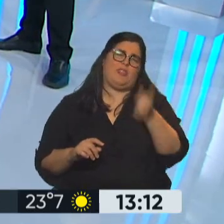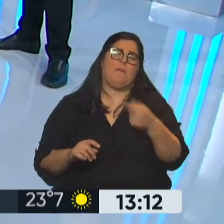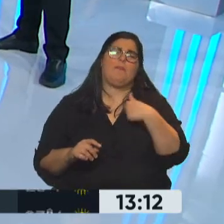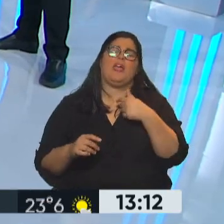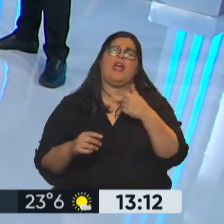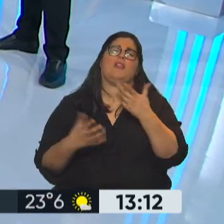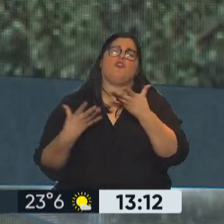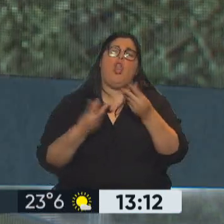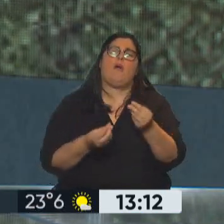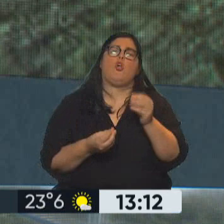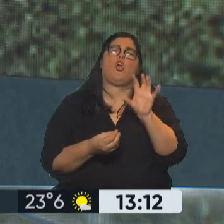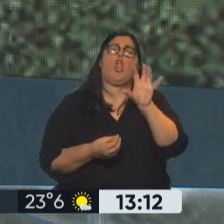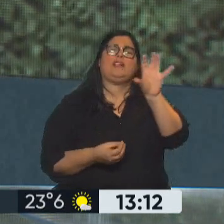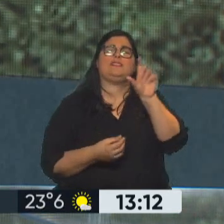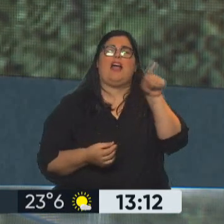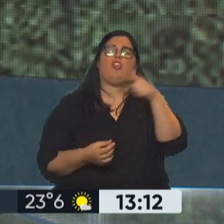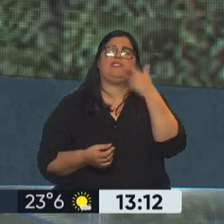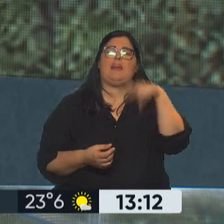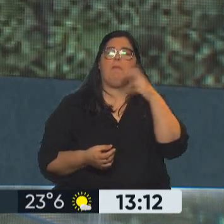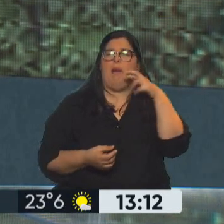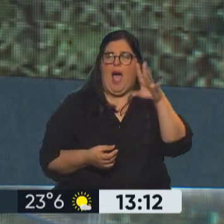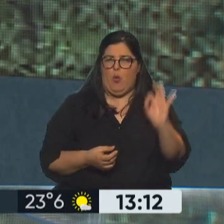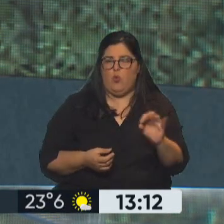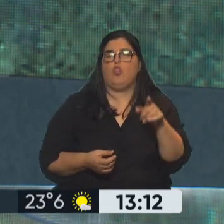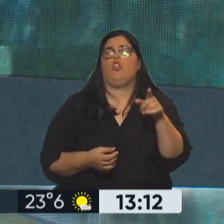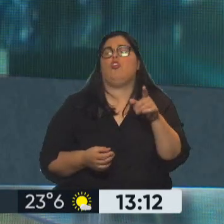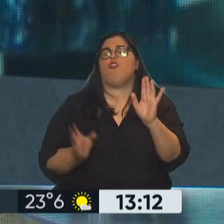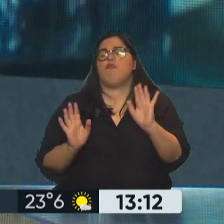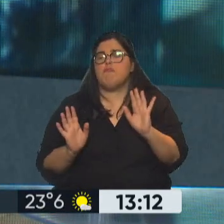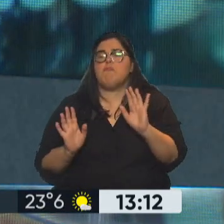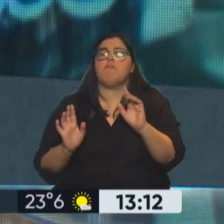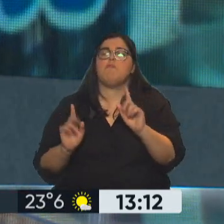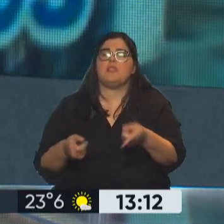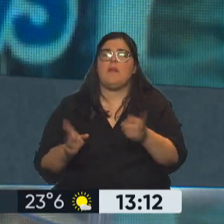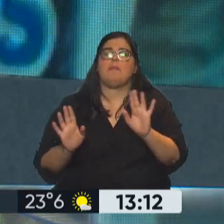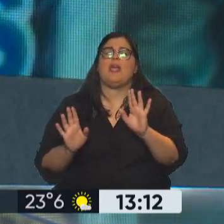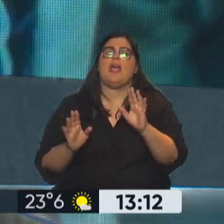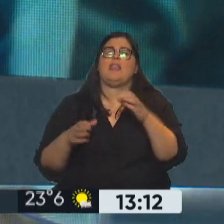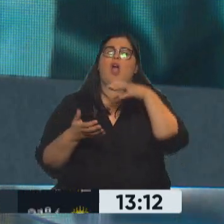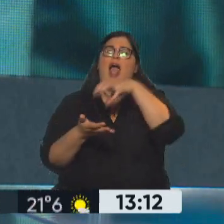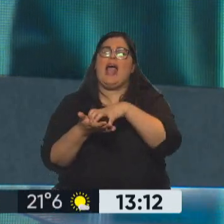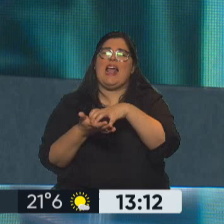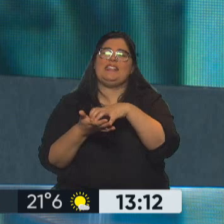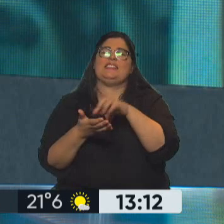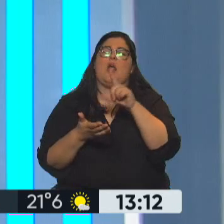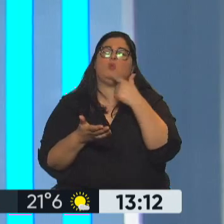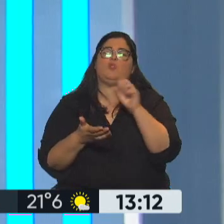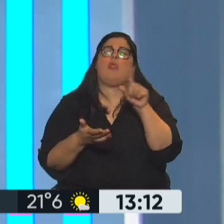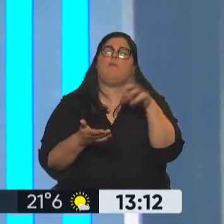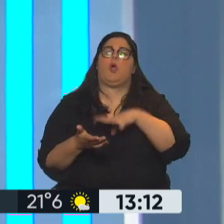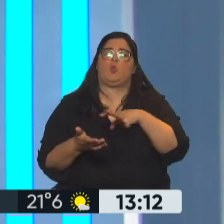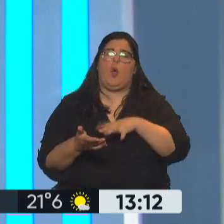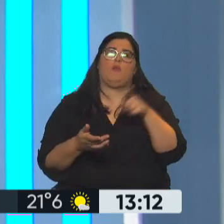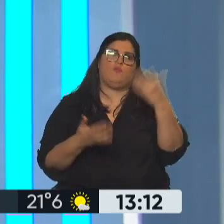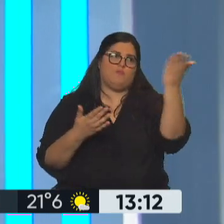de São Paulo también. Perfecto. Y eso, y también para la Agencia Lusa de Portugal. Bueno, mucho trabajo el